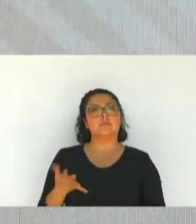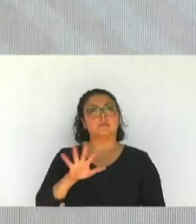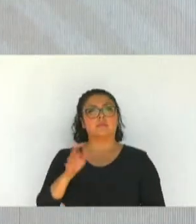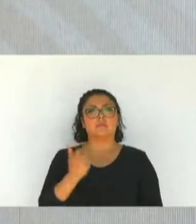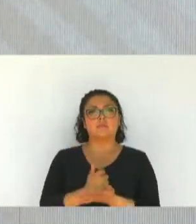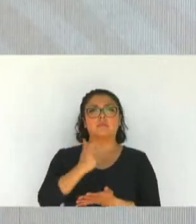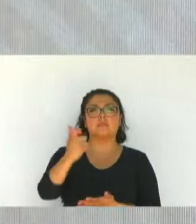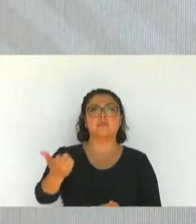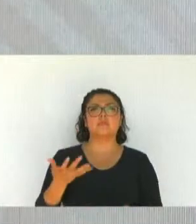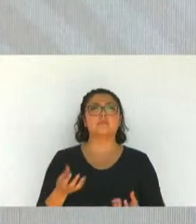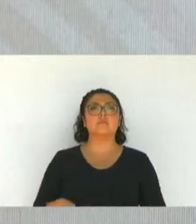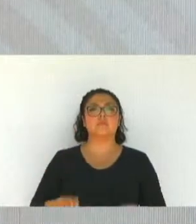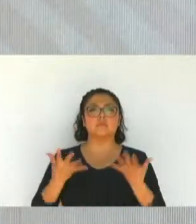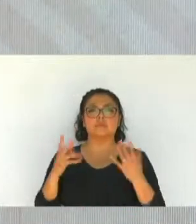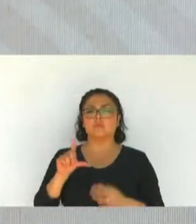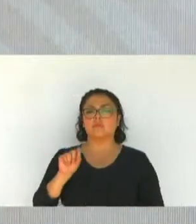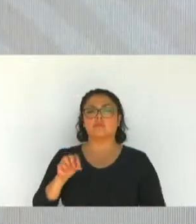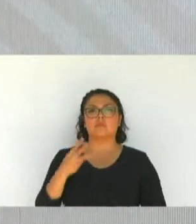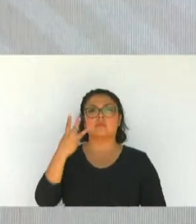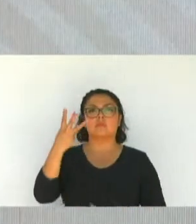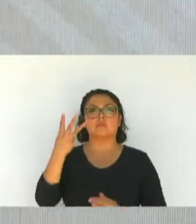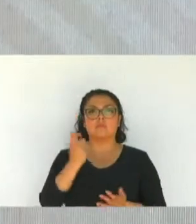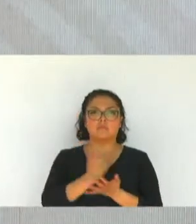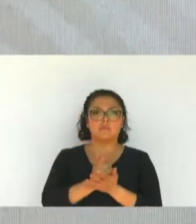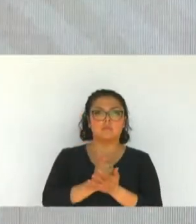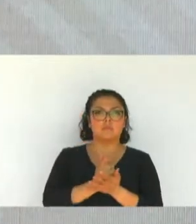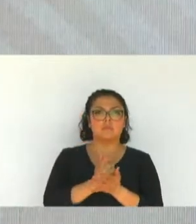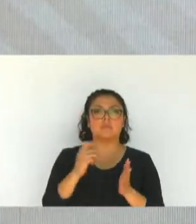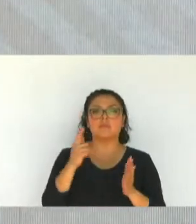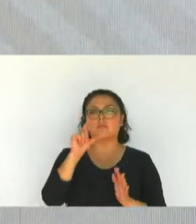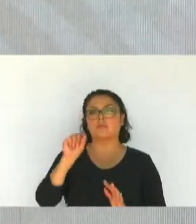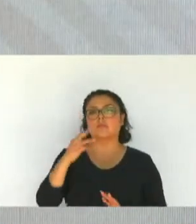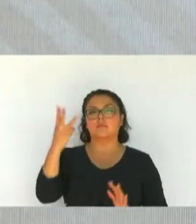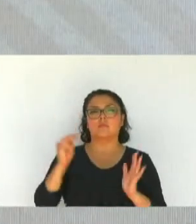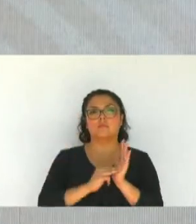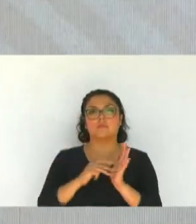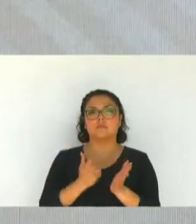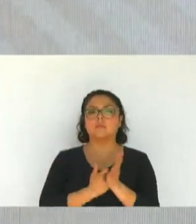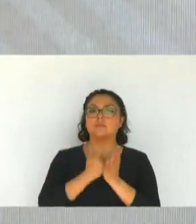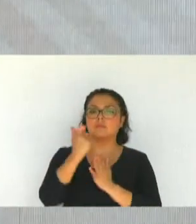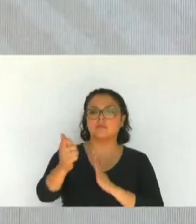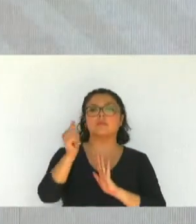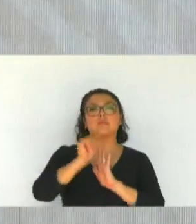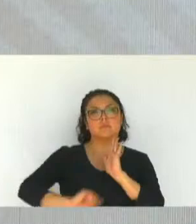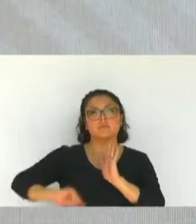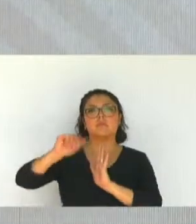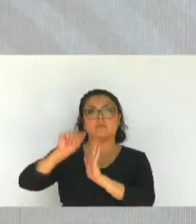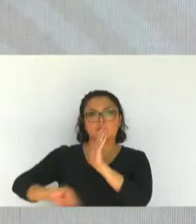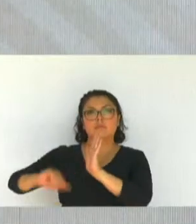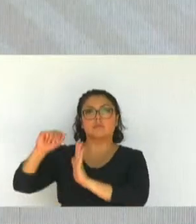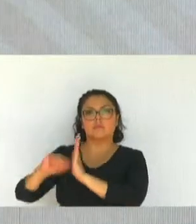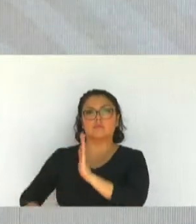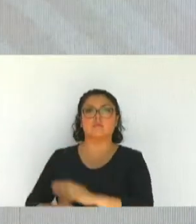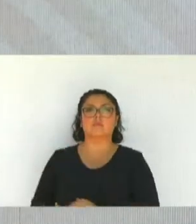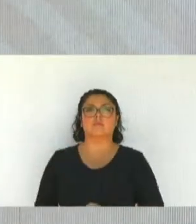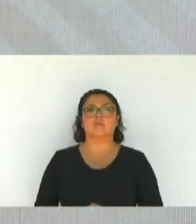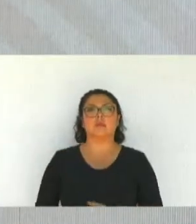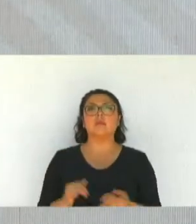de 23 mil pesos mensuales y el apoyo a proyectos, organizaciones, a la conservación del medio